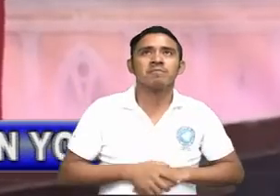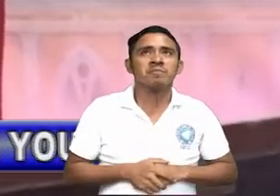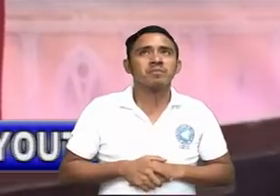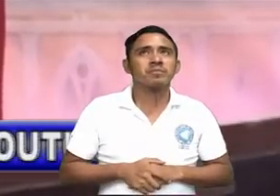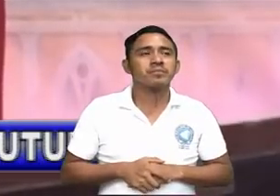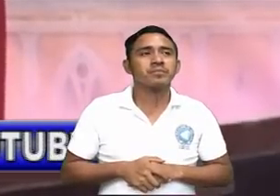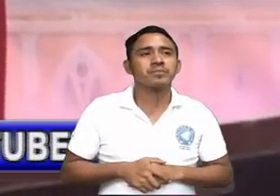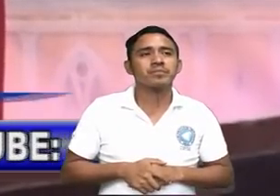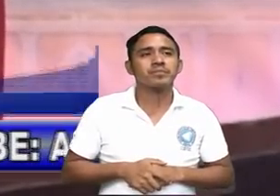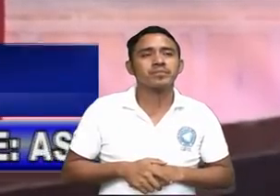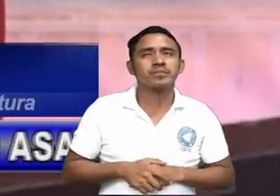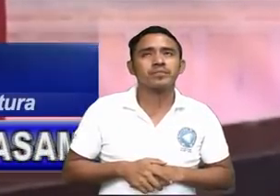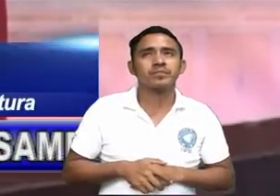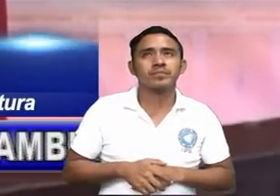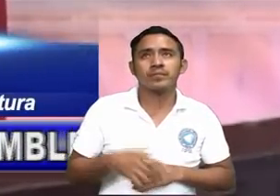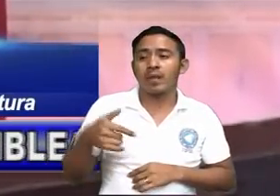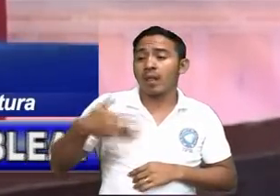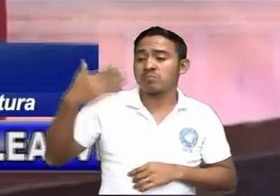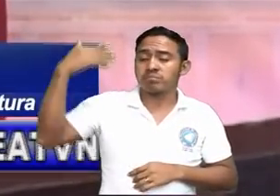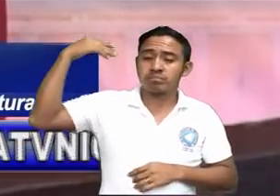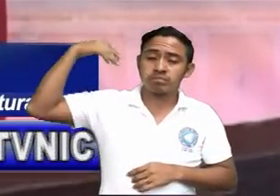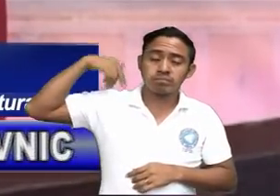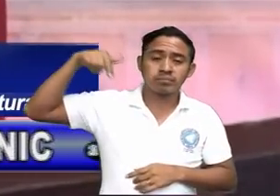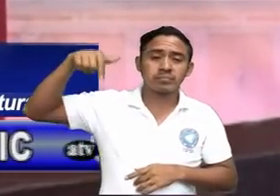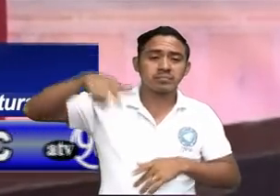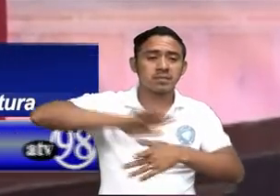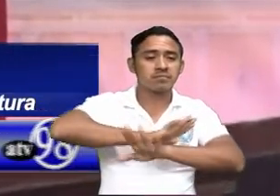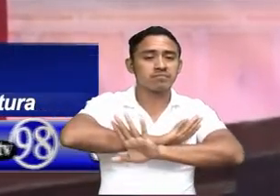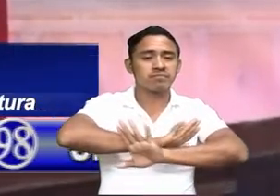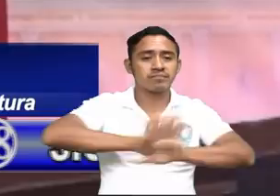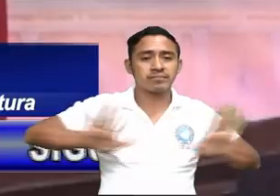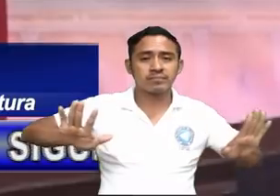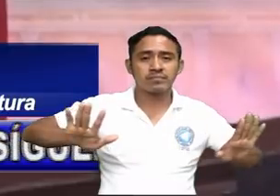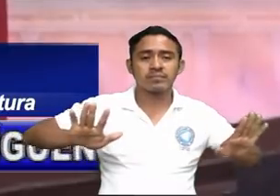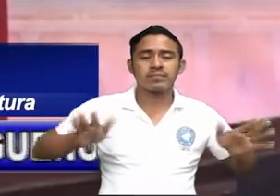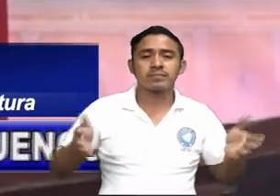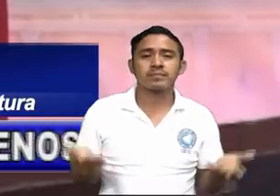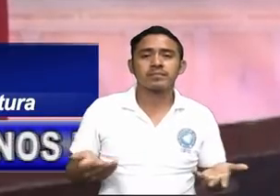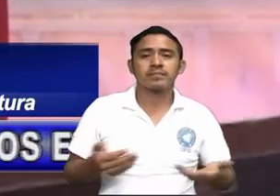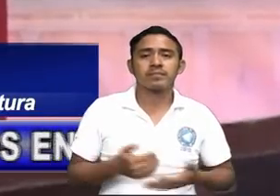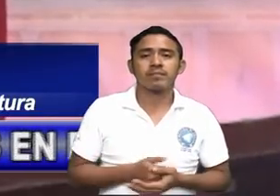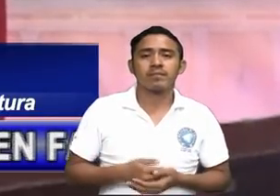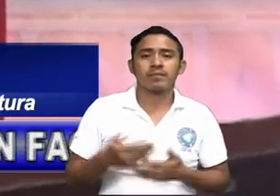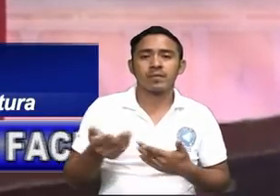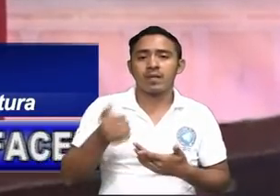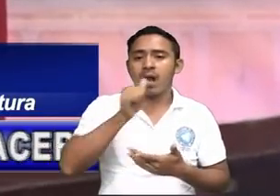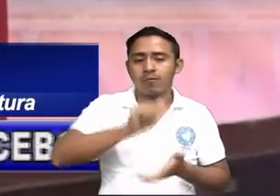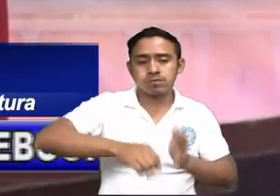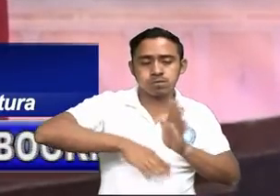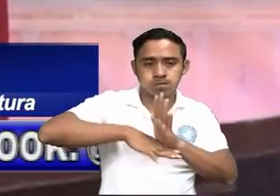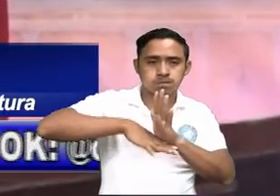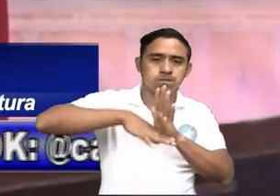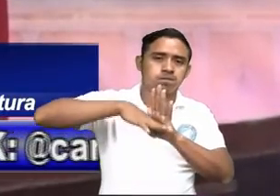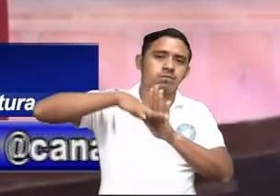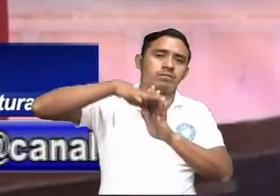Atrás quedan ahora definitivamente las